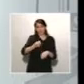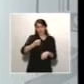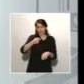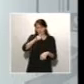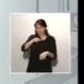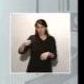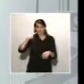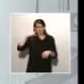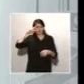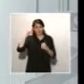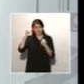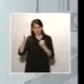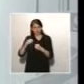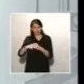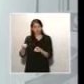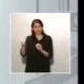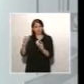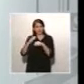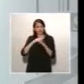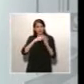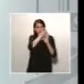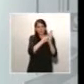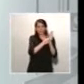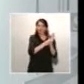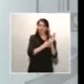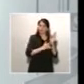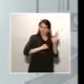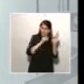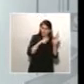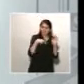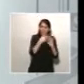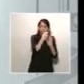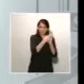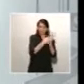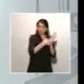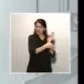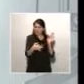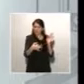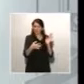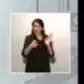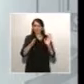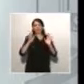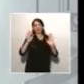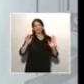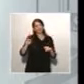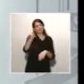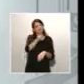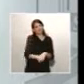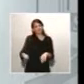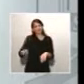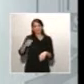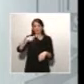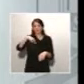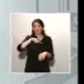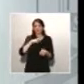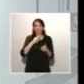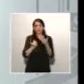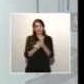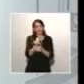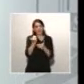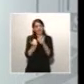adecuadas, que son suficientes, pero en cualquier caso. Como decía antes, estamos valorando día a día los datos,